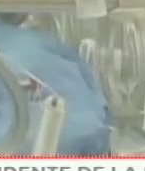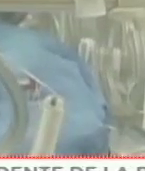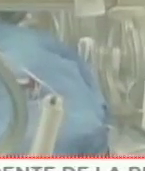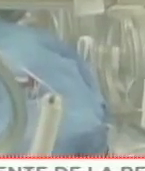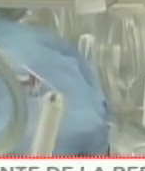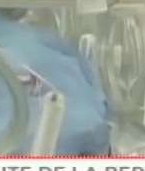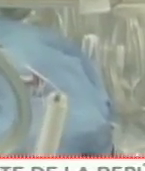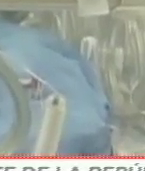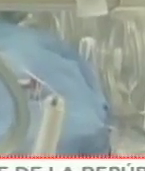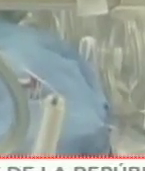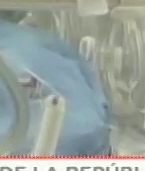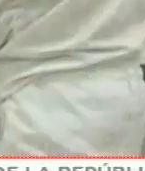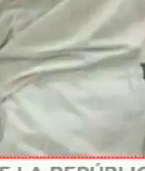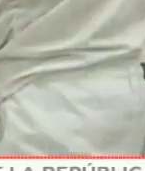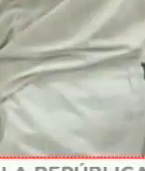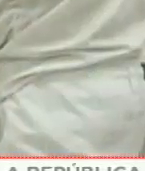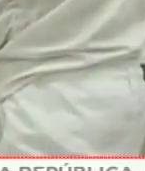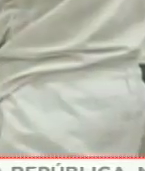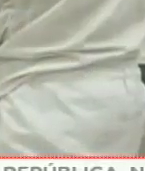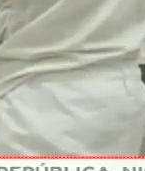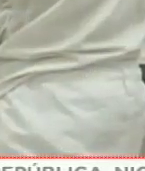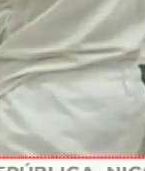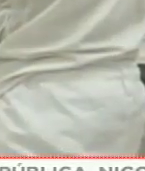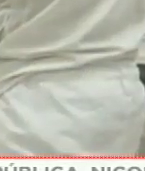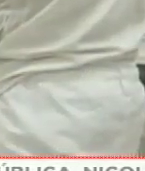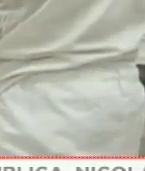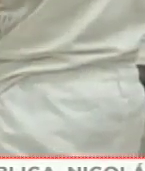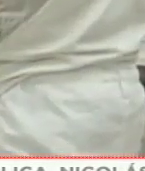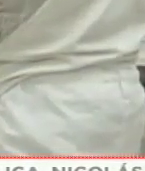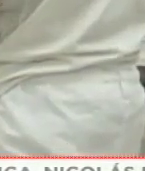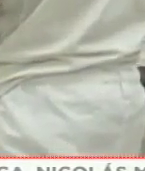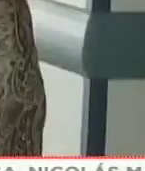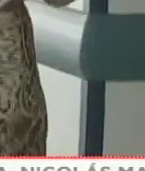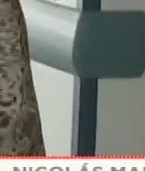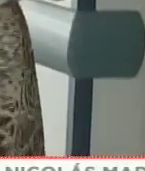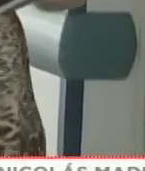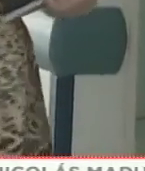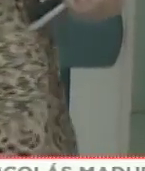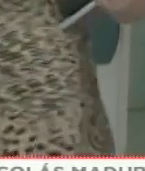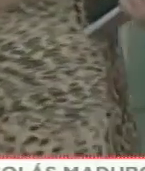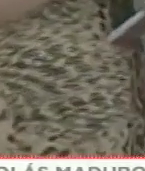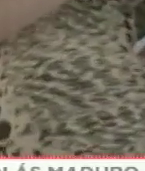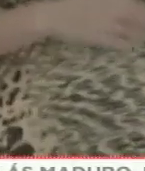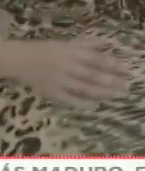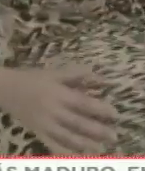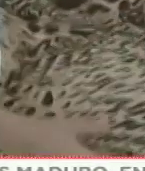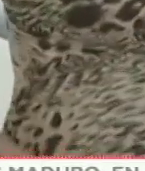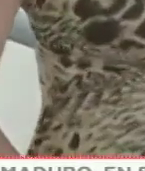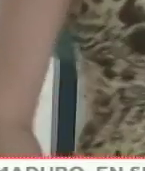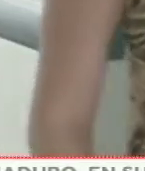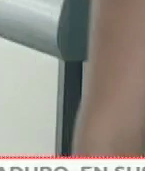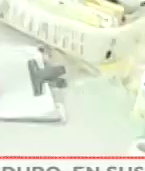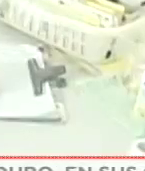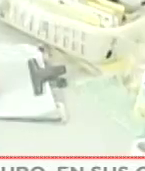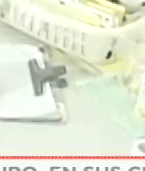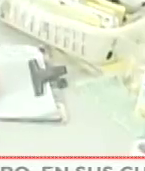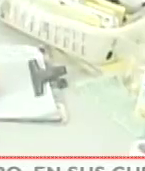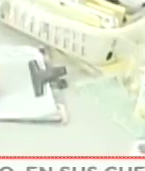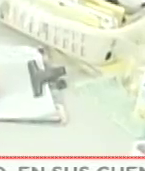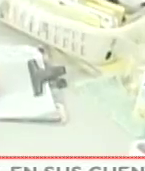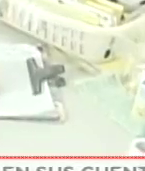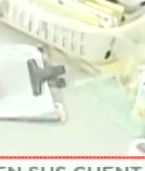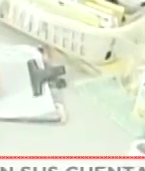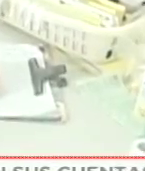promoción al parto humanizado para así brindar una mejor atención con calidad a nuestras preñadas día a